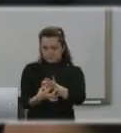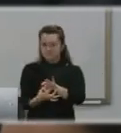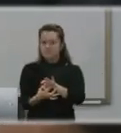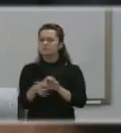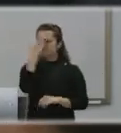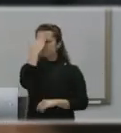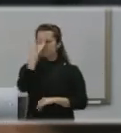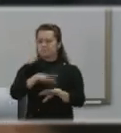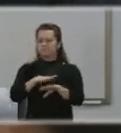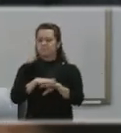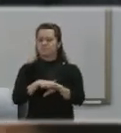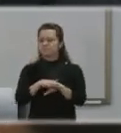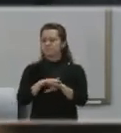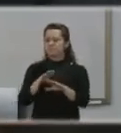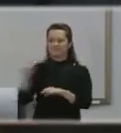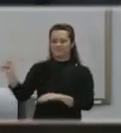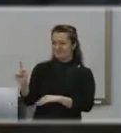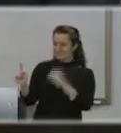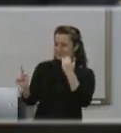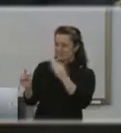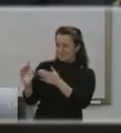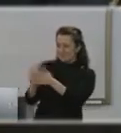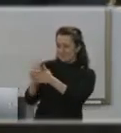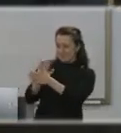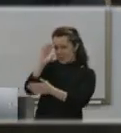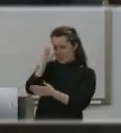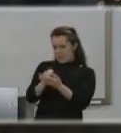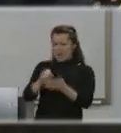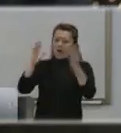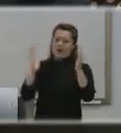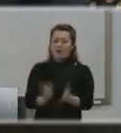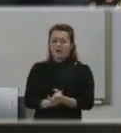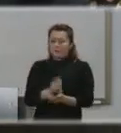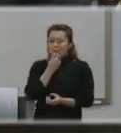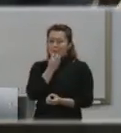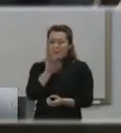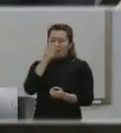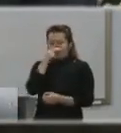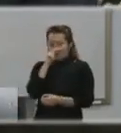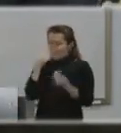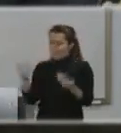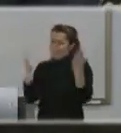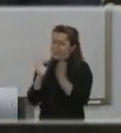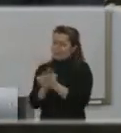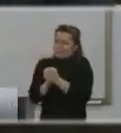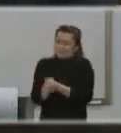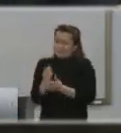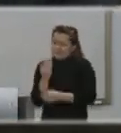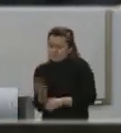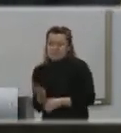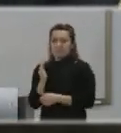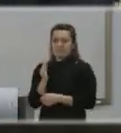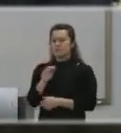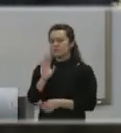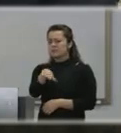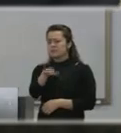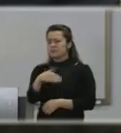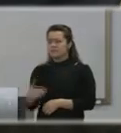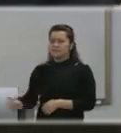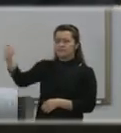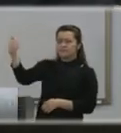cuando nació Laurita, nos decían, ay, tan linda, tan bella la niña, pero ¿y cuando sea grande